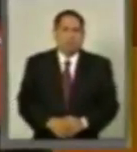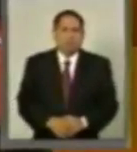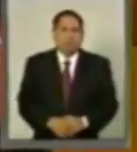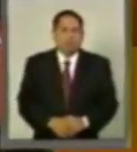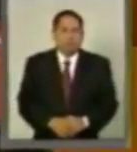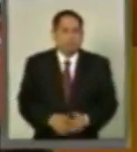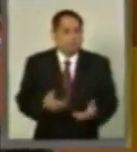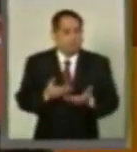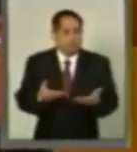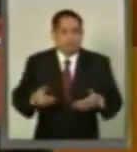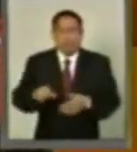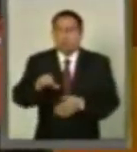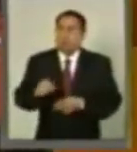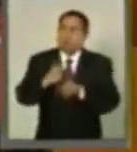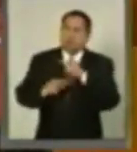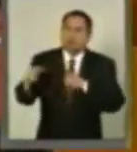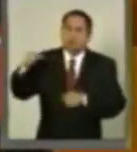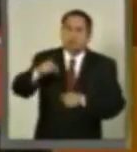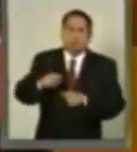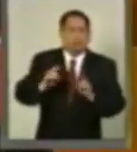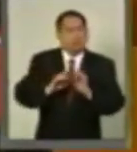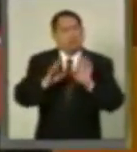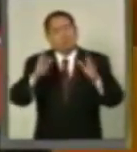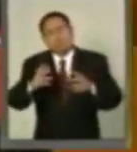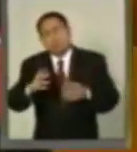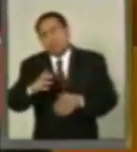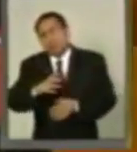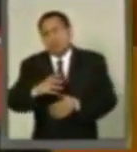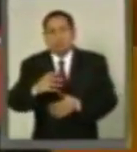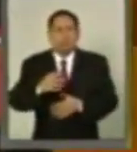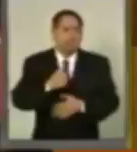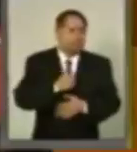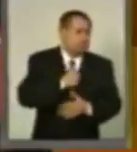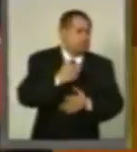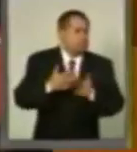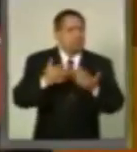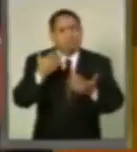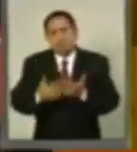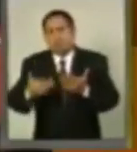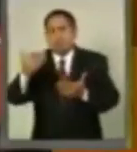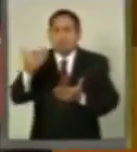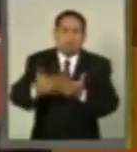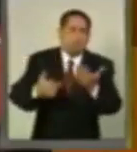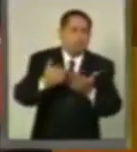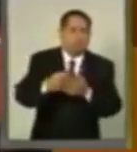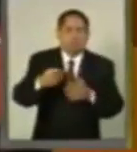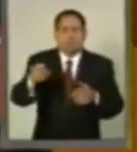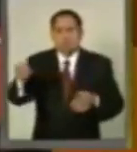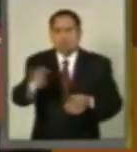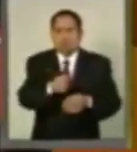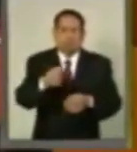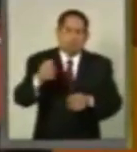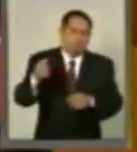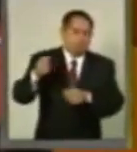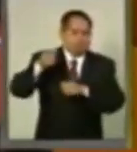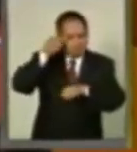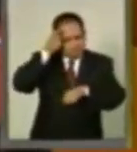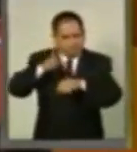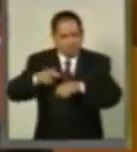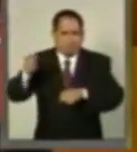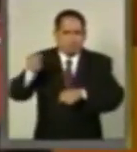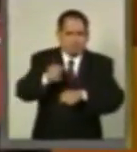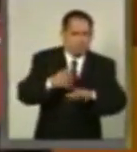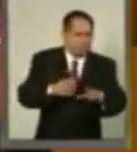Hoy aquí dicen y se lamentan que nos falta nombramiento, señor secretario. Sí, pero yo también les